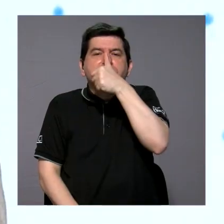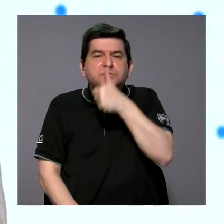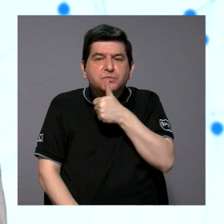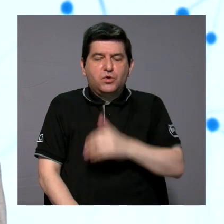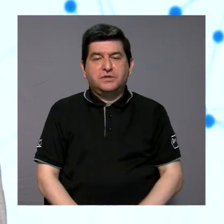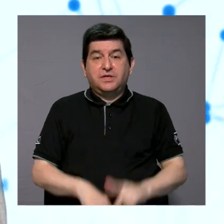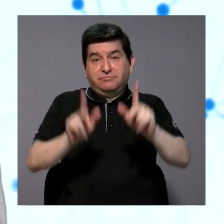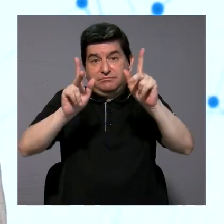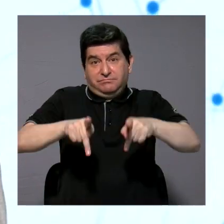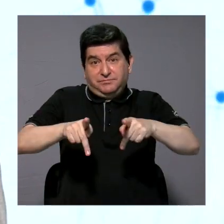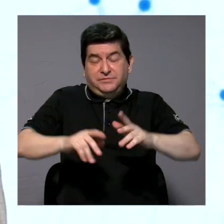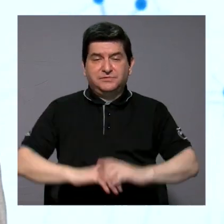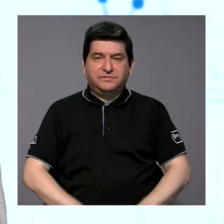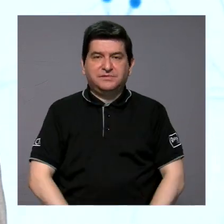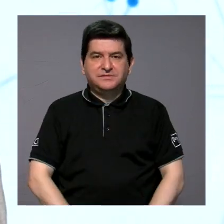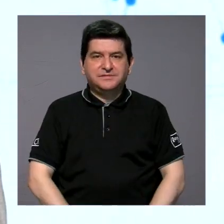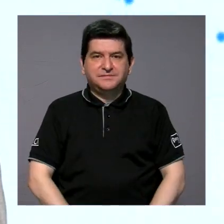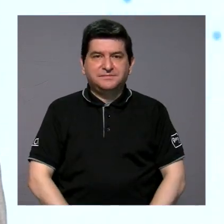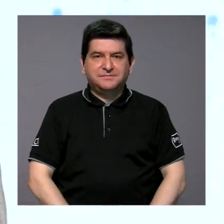de personas